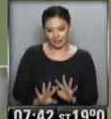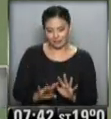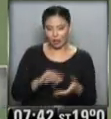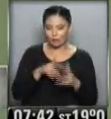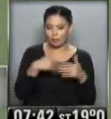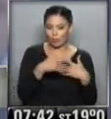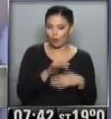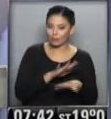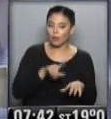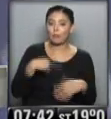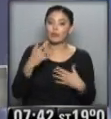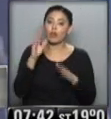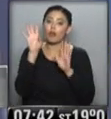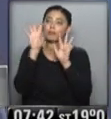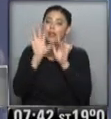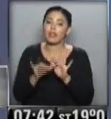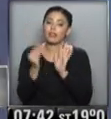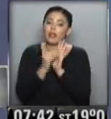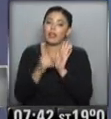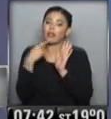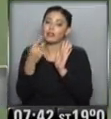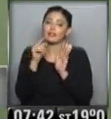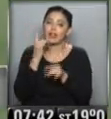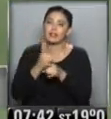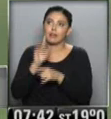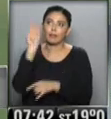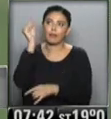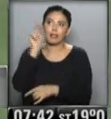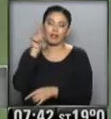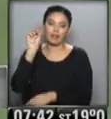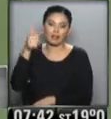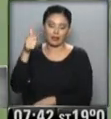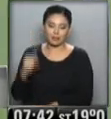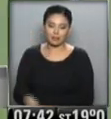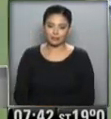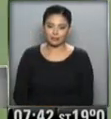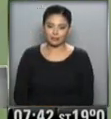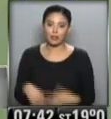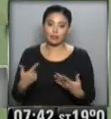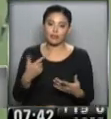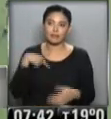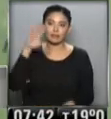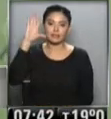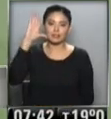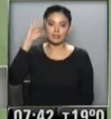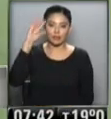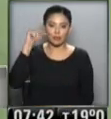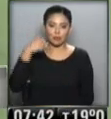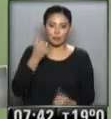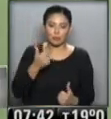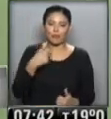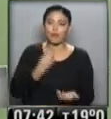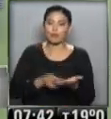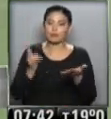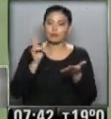mucho no repercute. Tiene que ver entonces con lo que es una buena noche de Boca, que vuelve